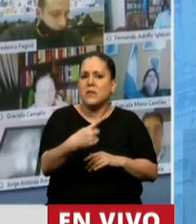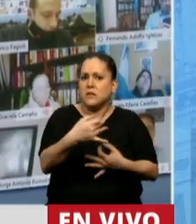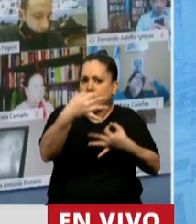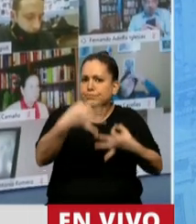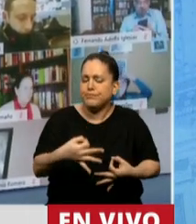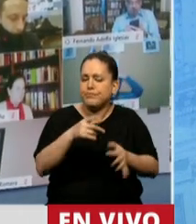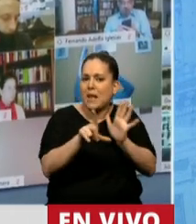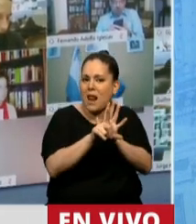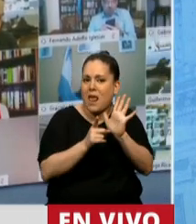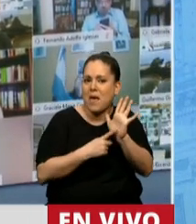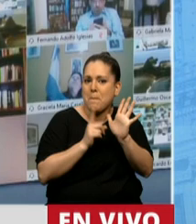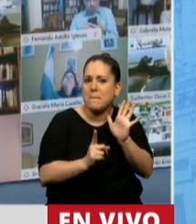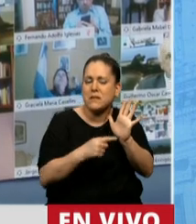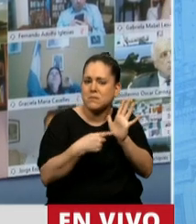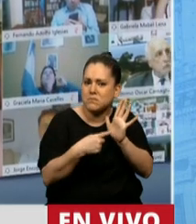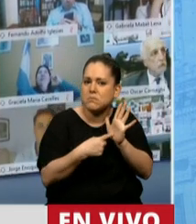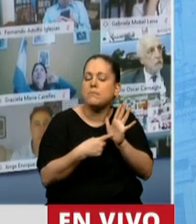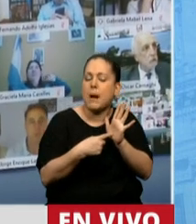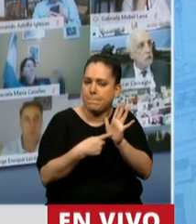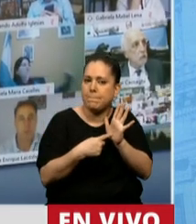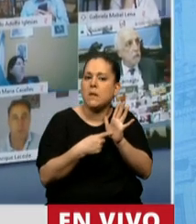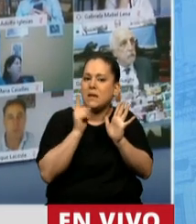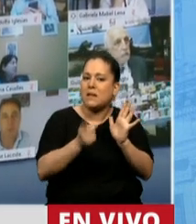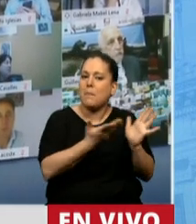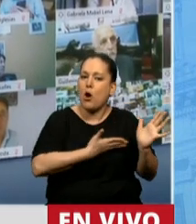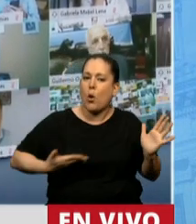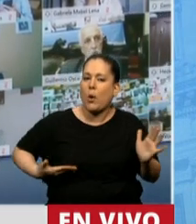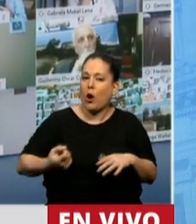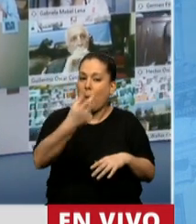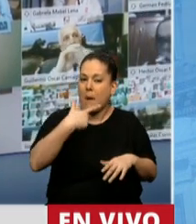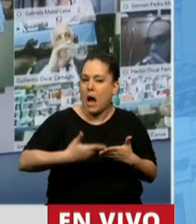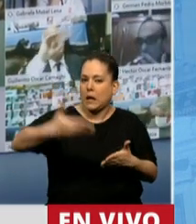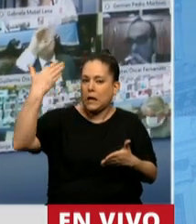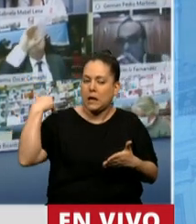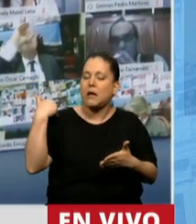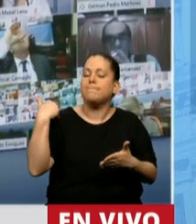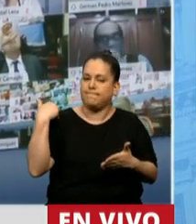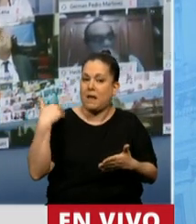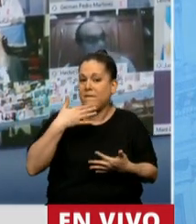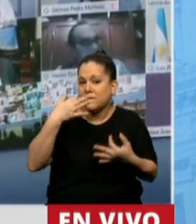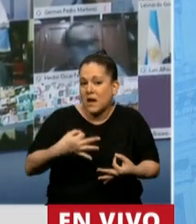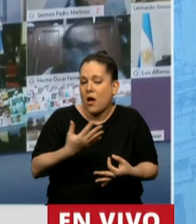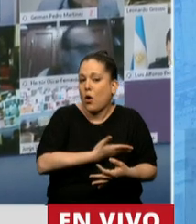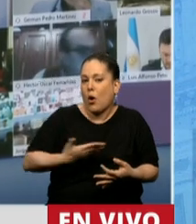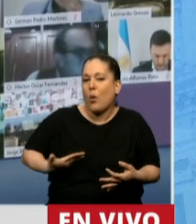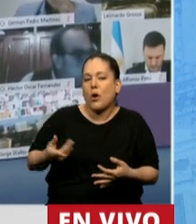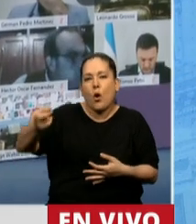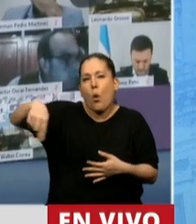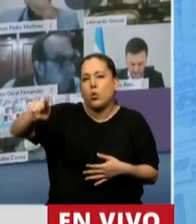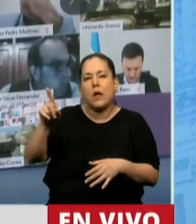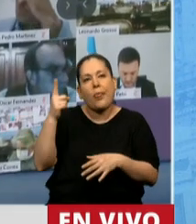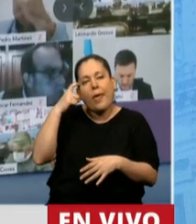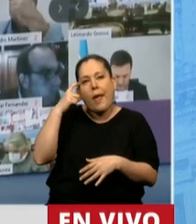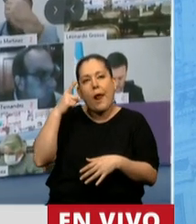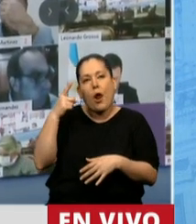justamente fue eso y tanto hablan del gobierno Mauricio ma momento que realmente no no no Claro no